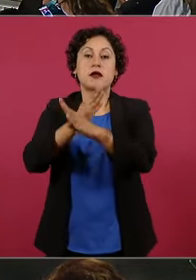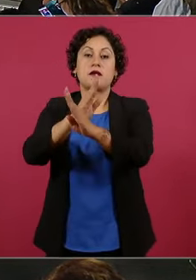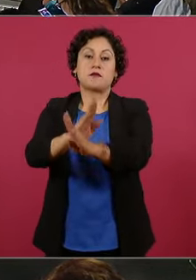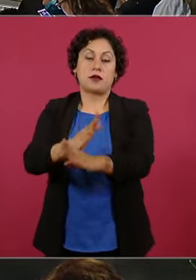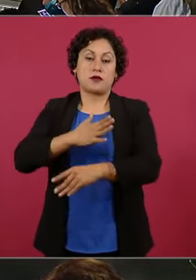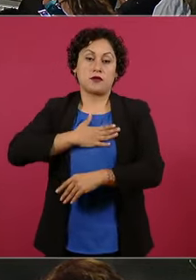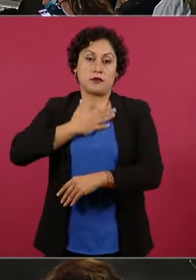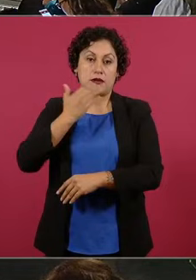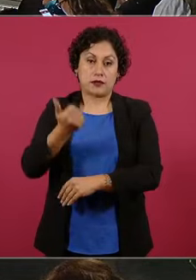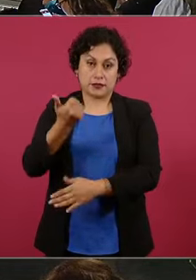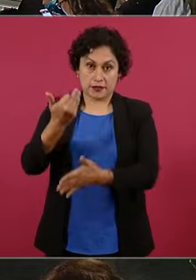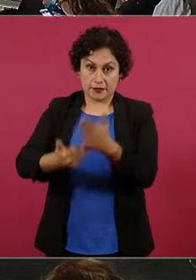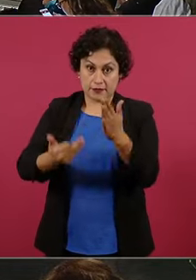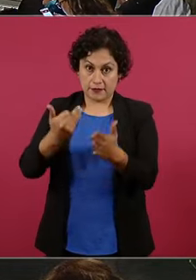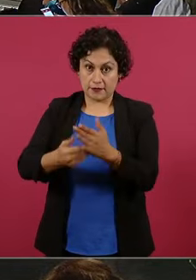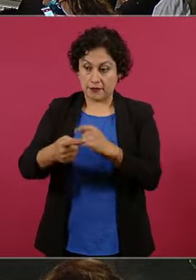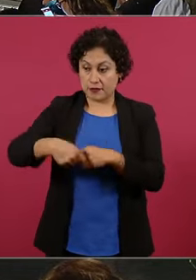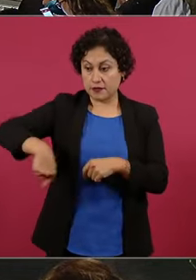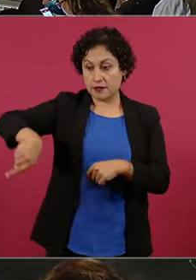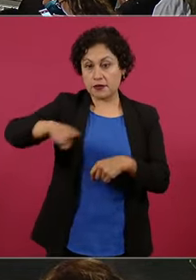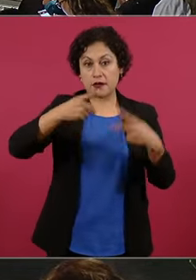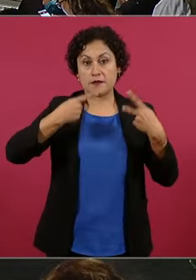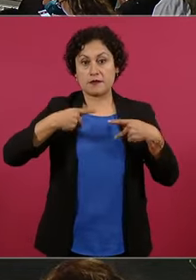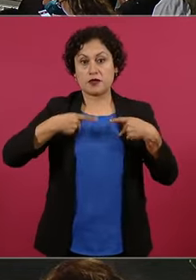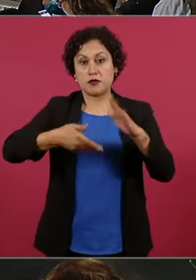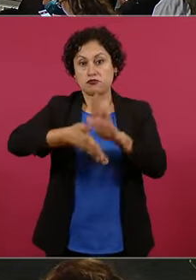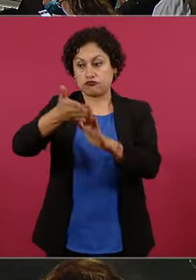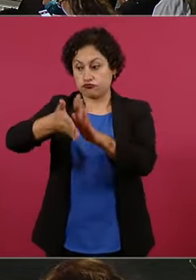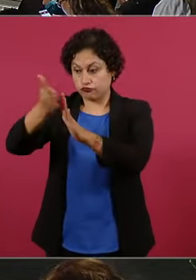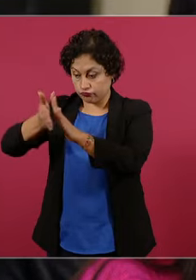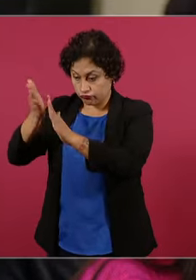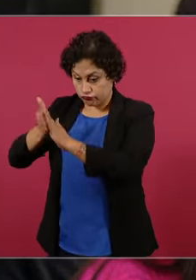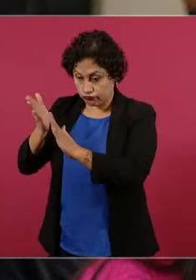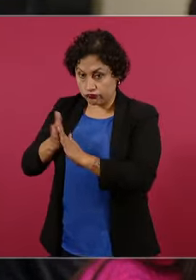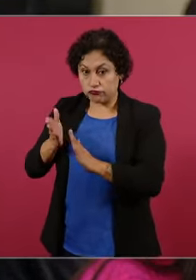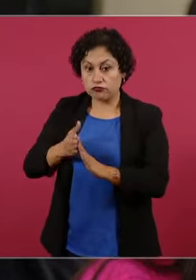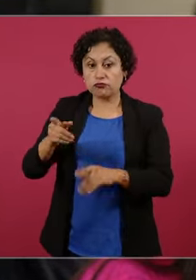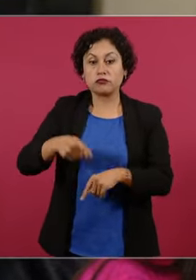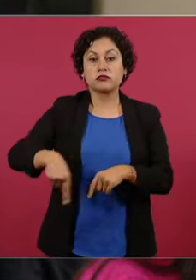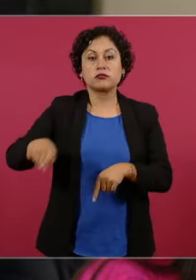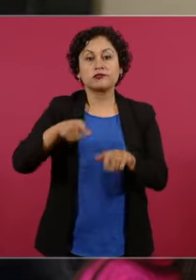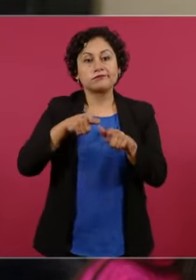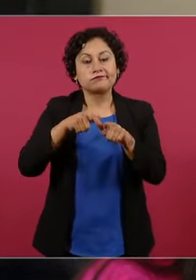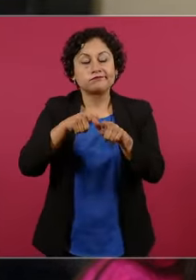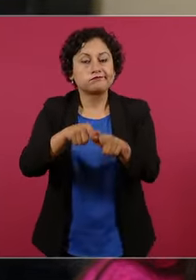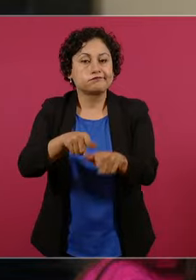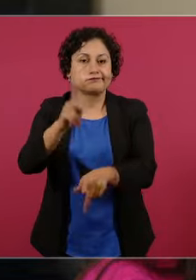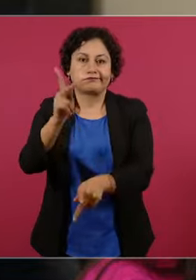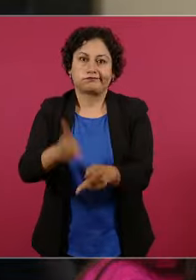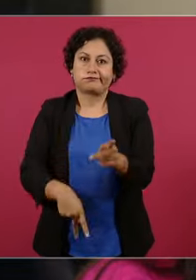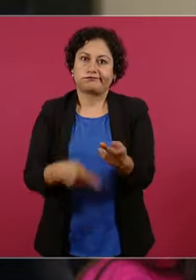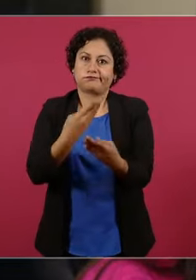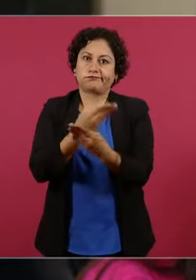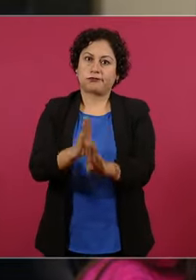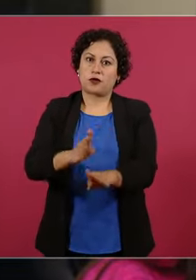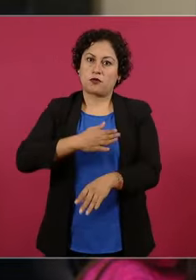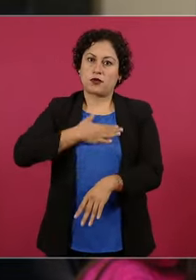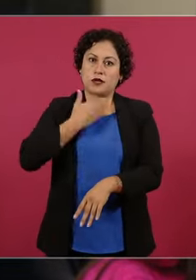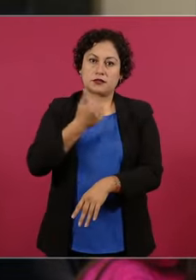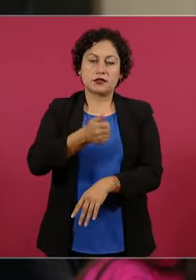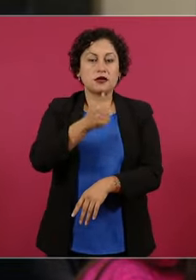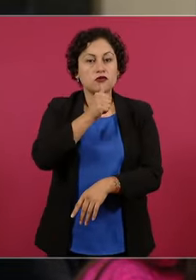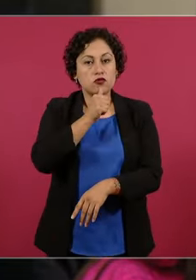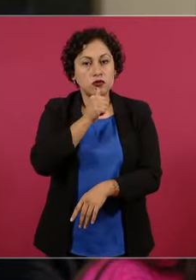de 300 metros, lo hicieron construir y ahorita no, lamentablemente no se ha podido terminar el Banco Bienestar, únicamente se